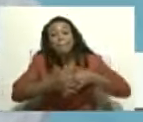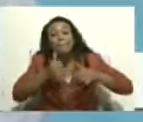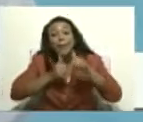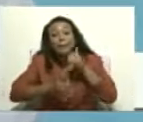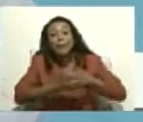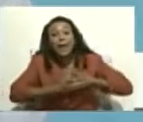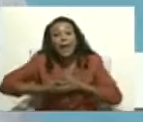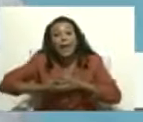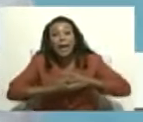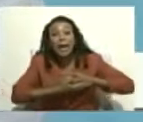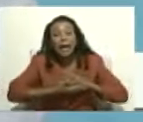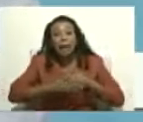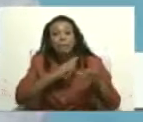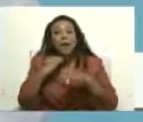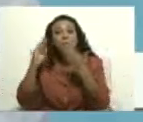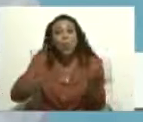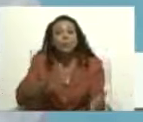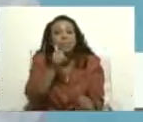Una masacre de bebés.